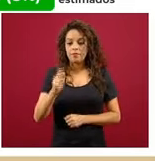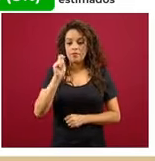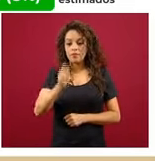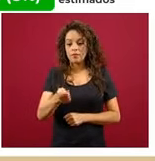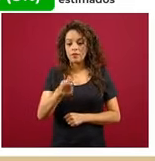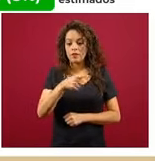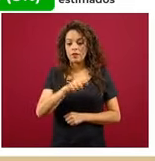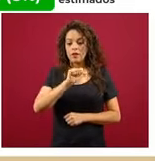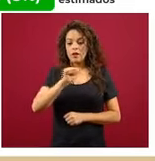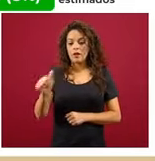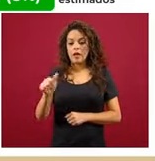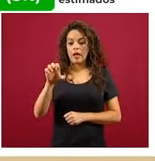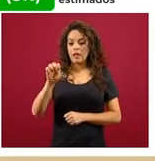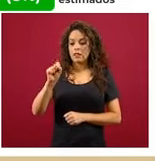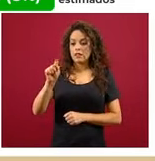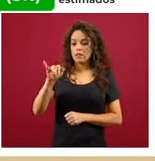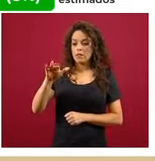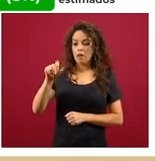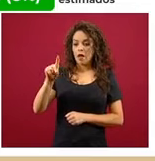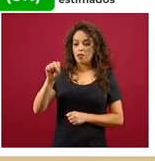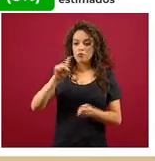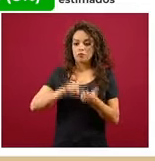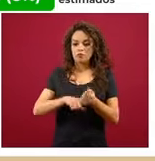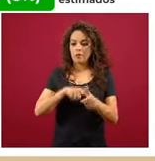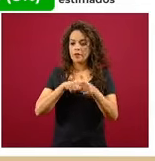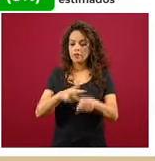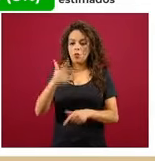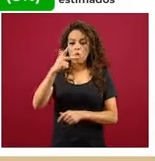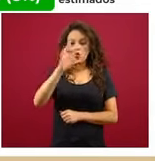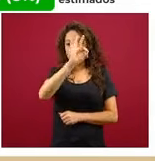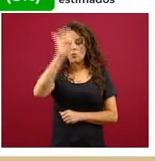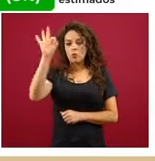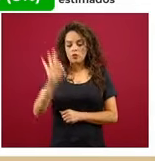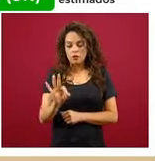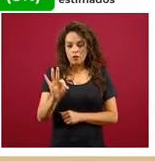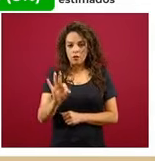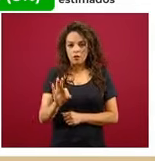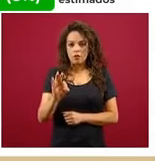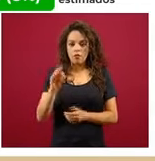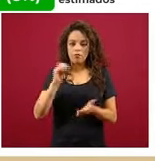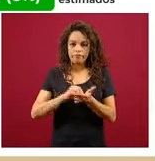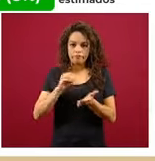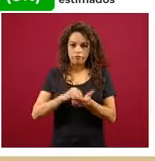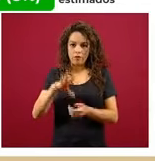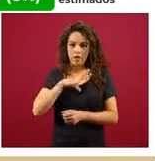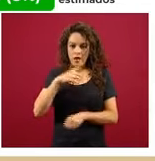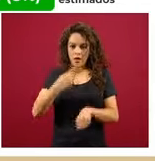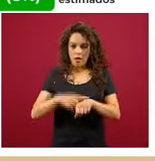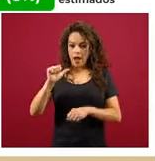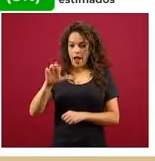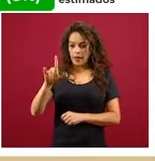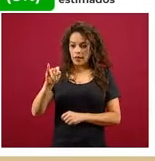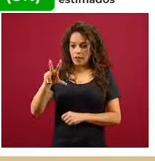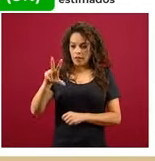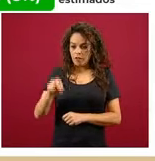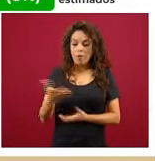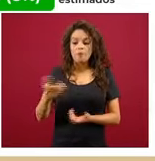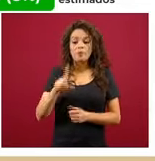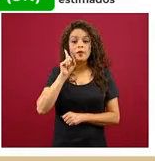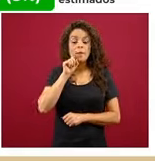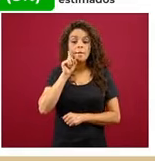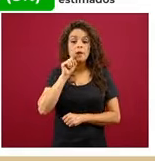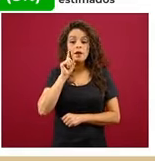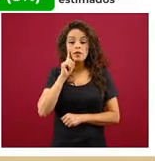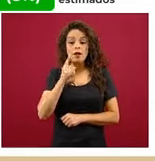la semana en este 8%, que también vimos que de semanas anteriores ha disminuido. Mañana que iniciemos la semana